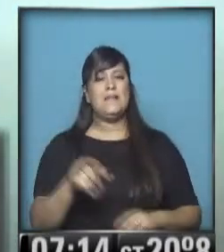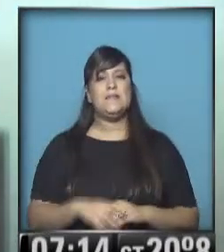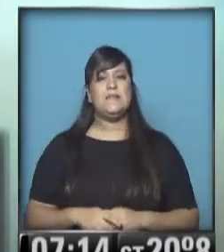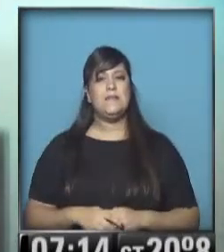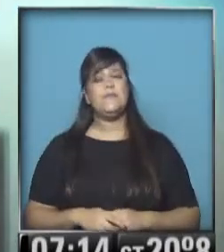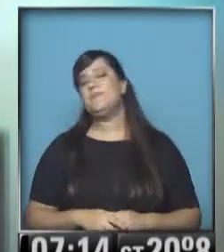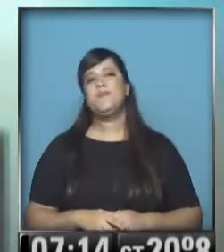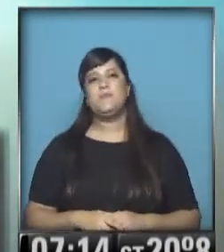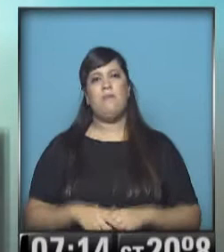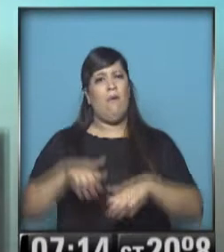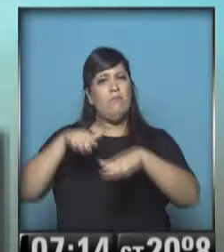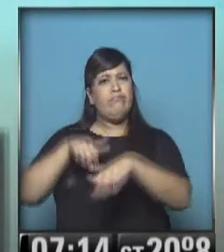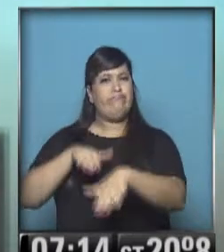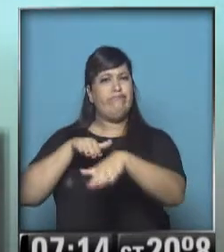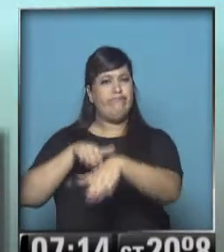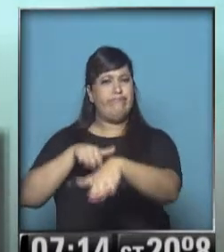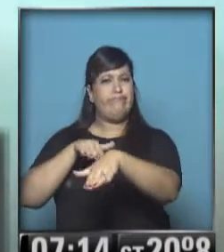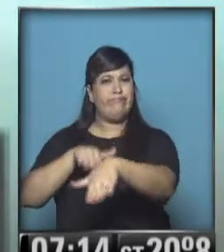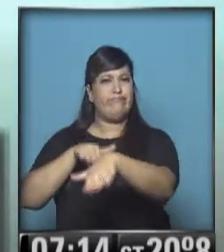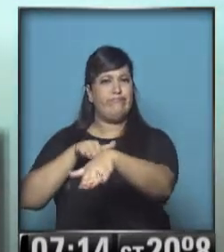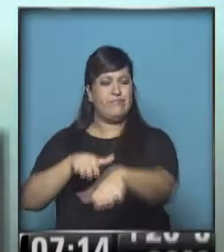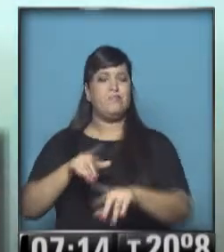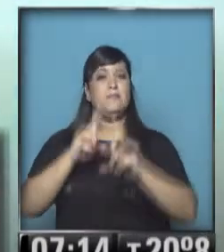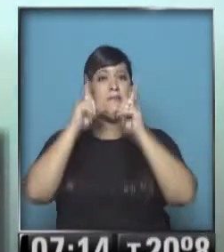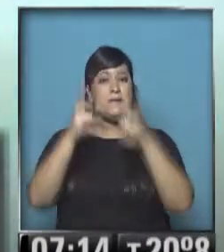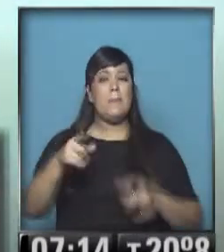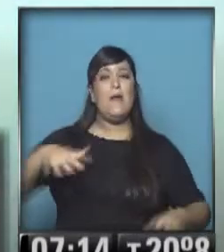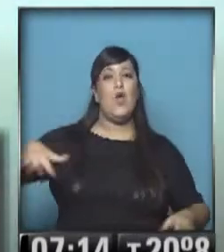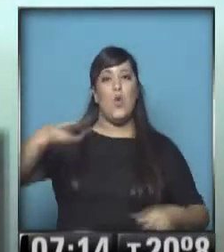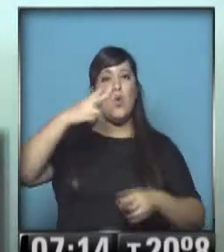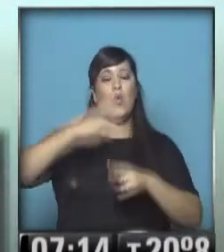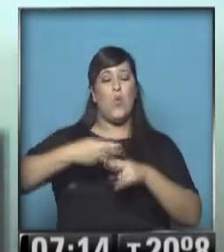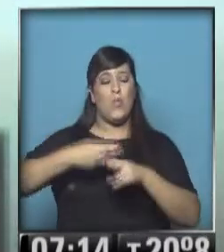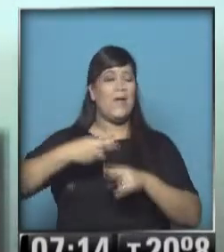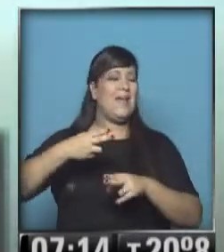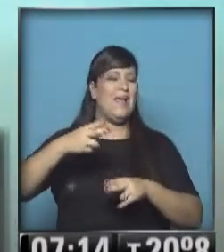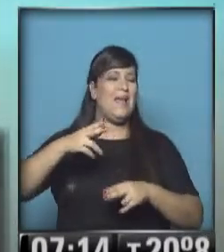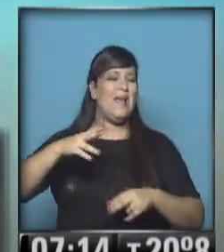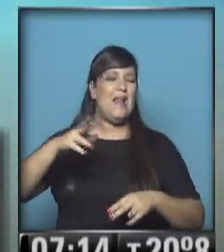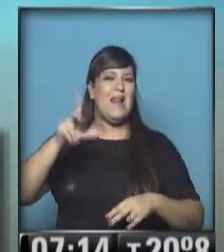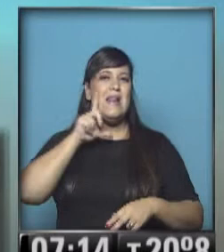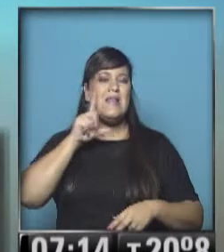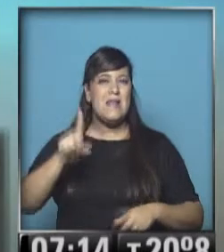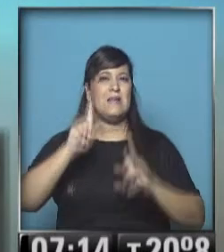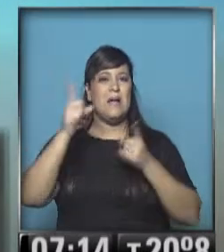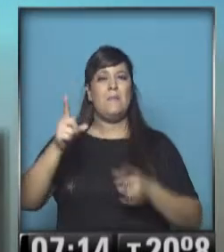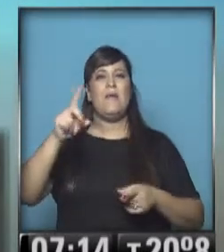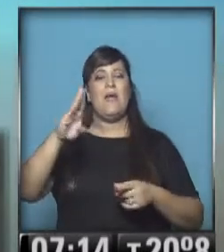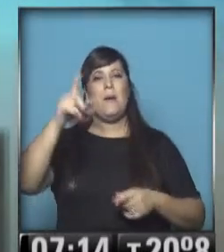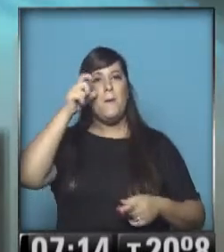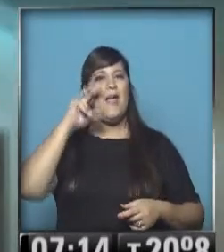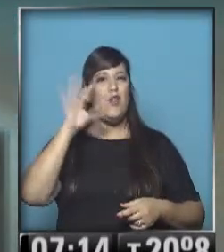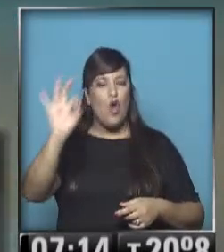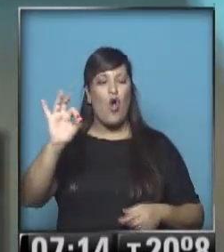precisamente a paso de hombre por sectores, fundamentalmente a la altura de Liniers, pero también en el cruce con Beiró, San Martín, hacia el